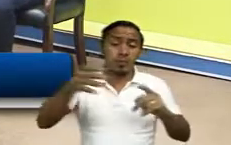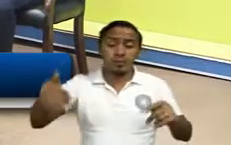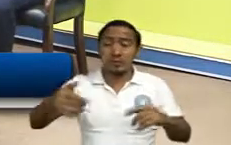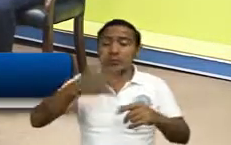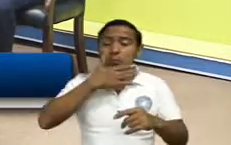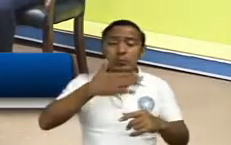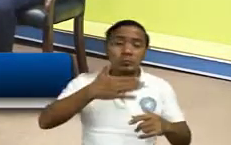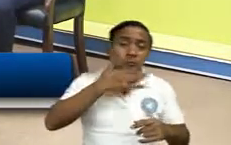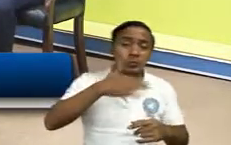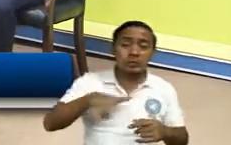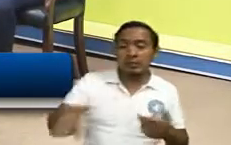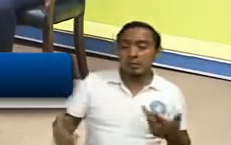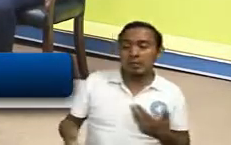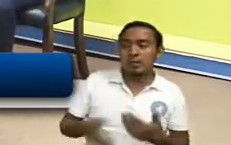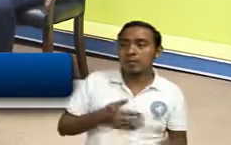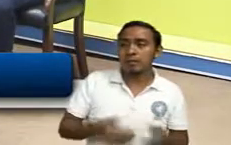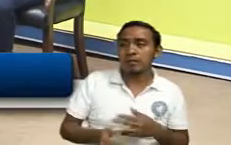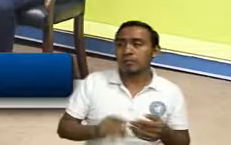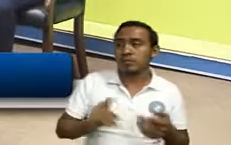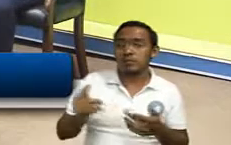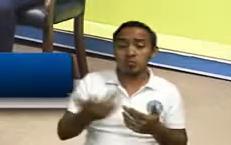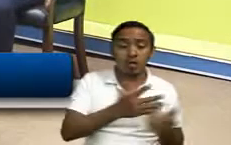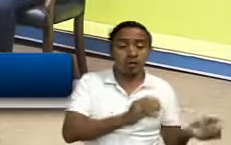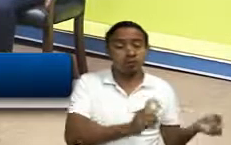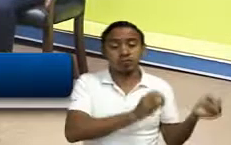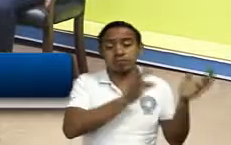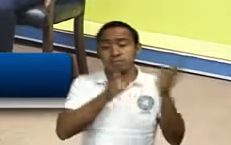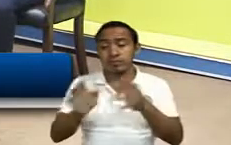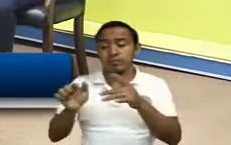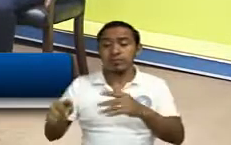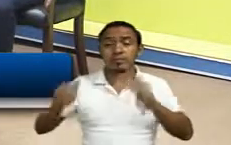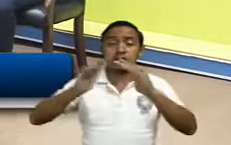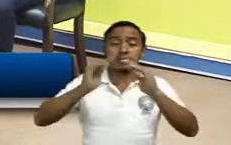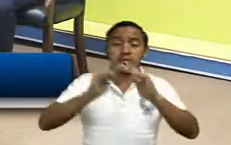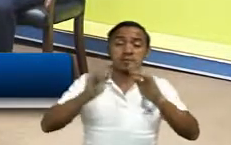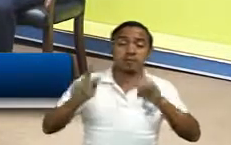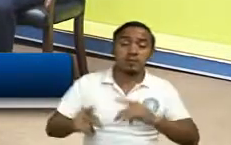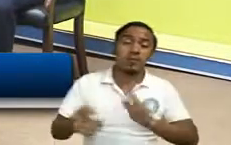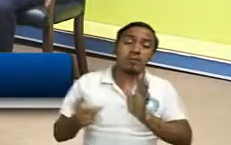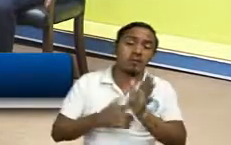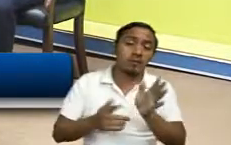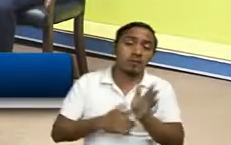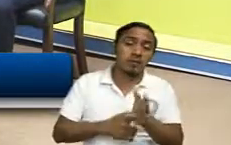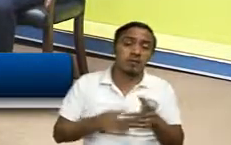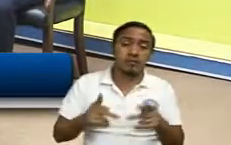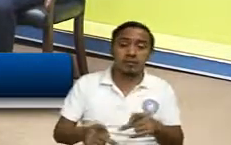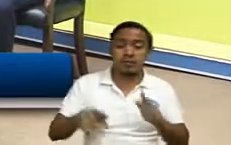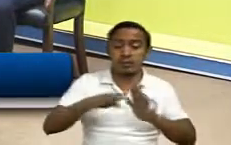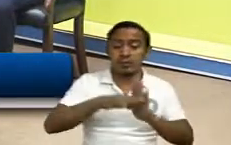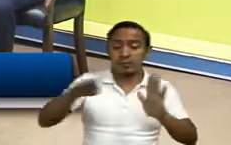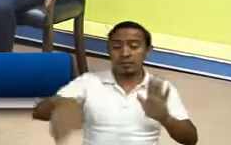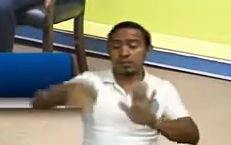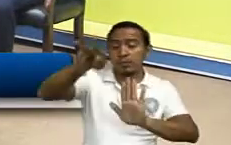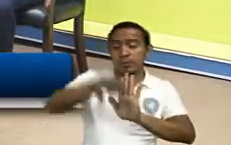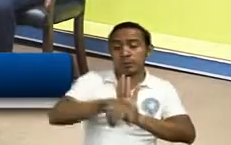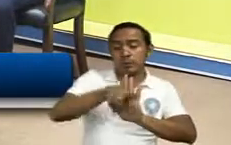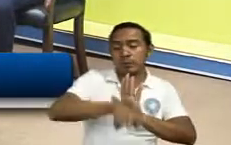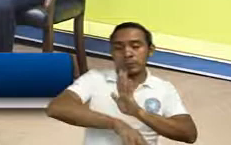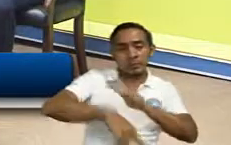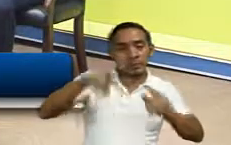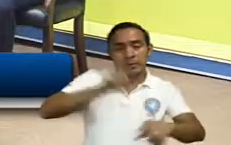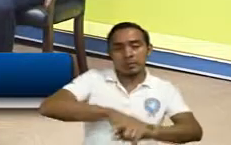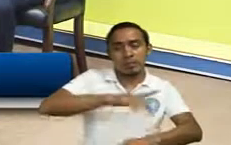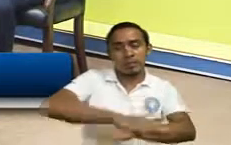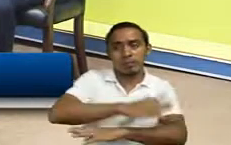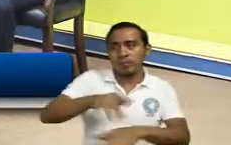que no pueden. Entonces, trasladamos todo hacia la casa del paciente. Ahí un ejemplo son los pacientes encamados, ¿verdad? Un paciente encamado